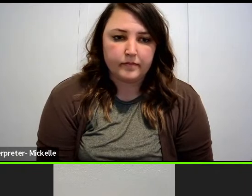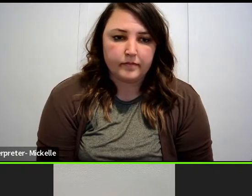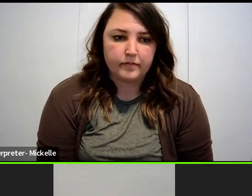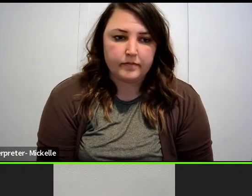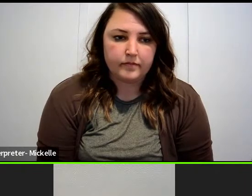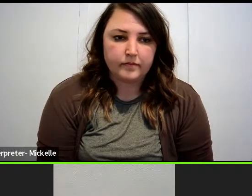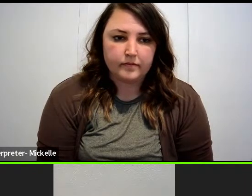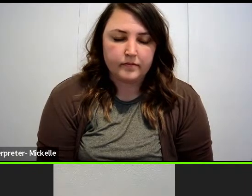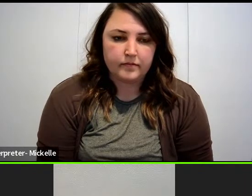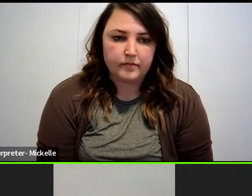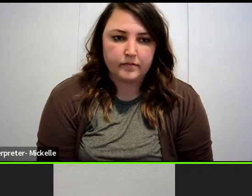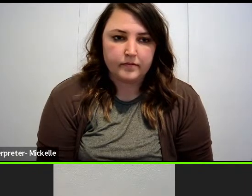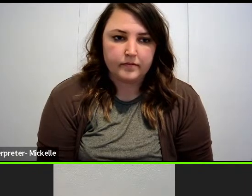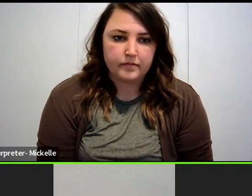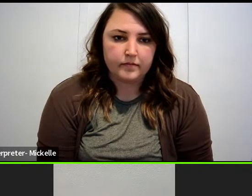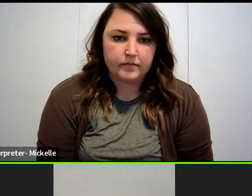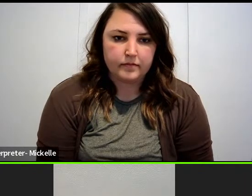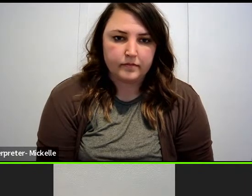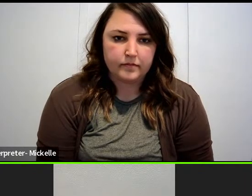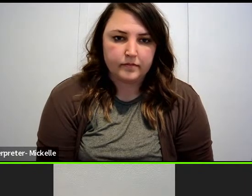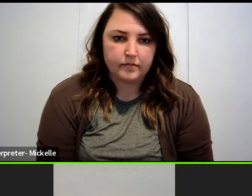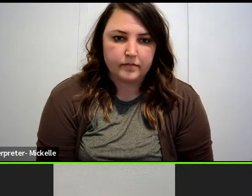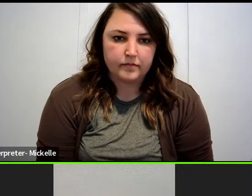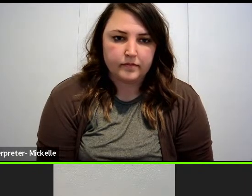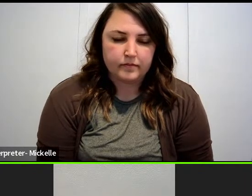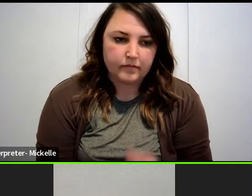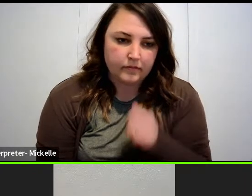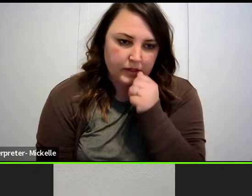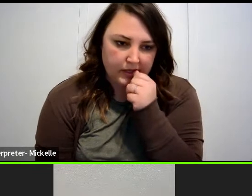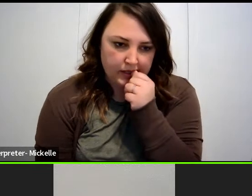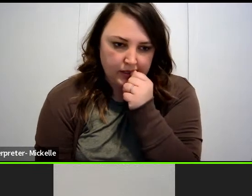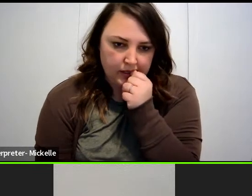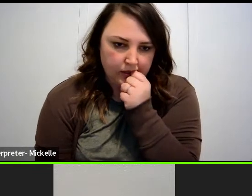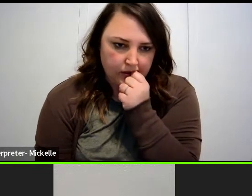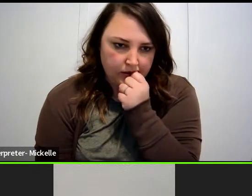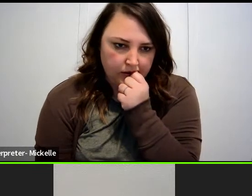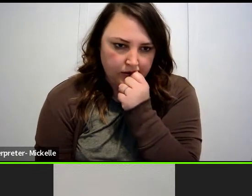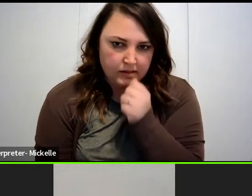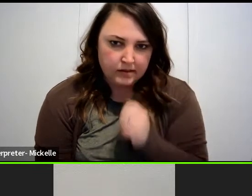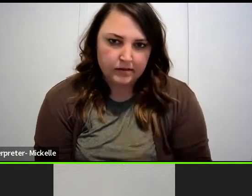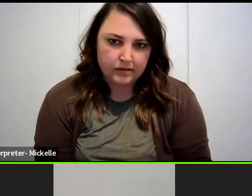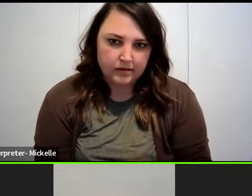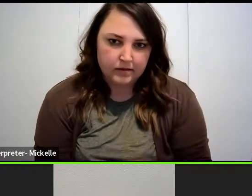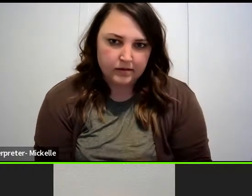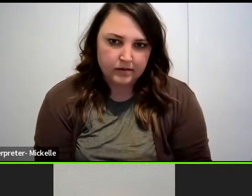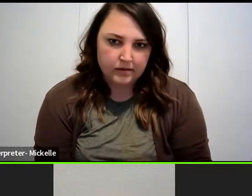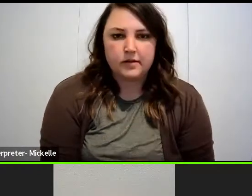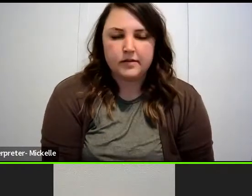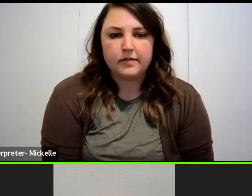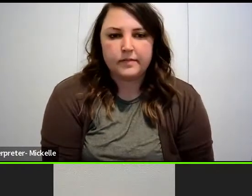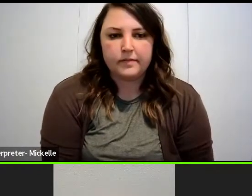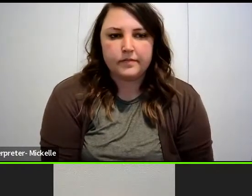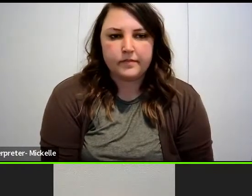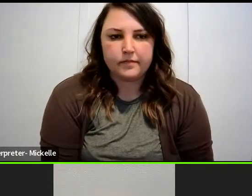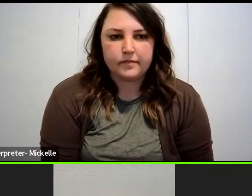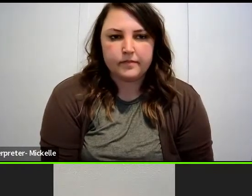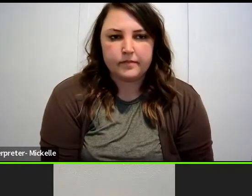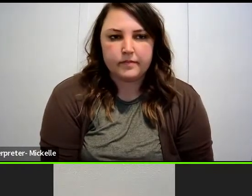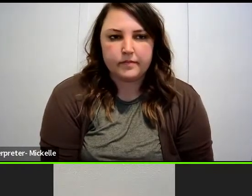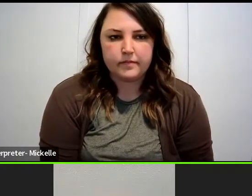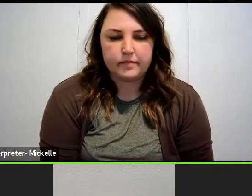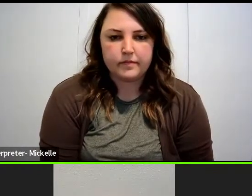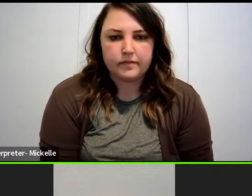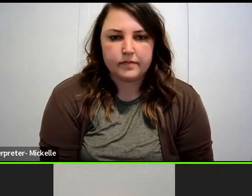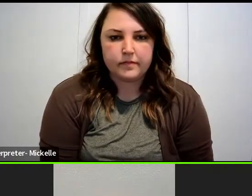para que el Estado la reconozca como una violencia contra las mujeres y en el caso de la Red Petra como una consecuencia del